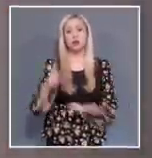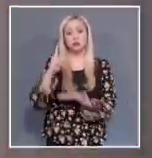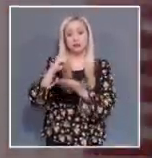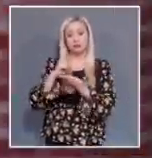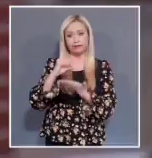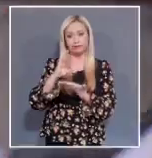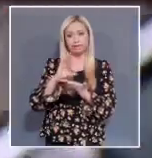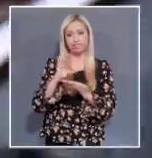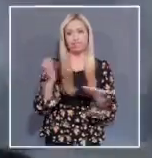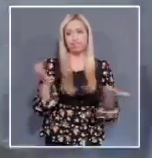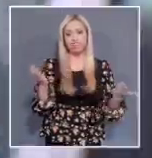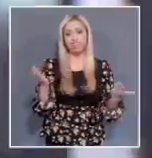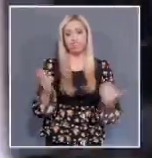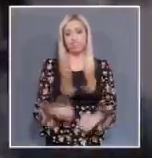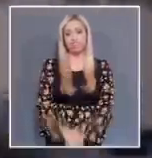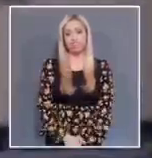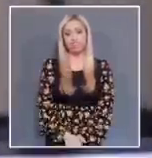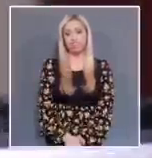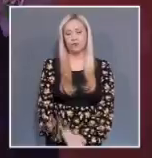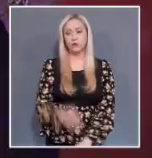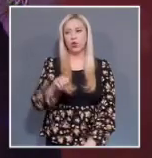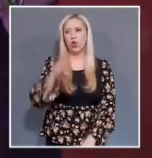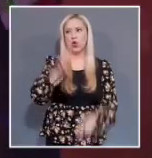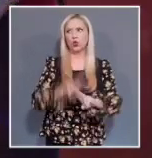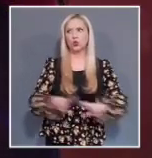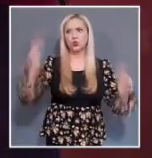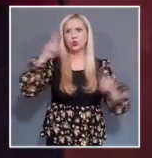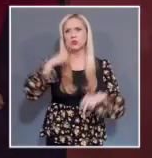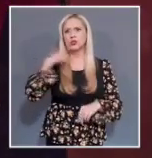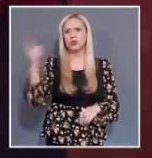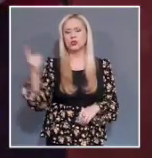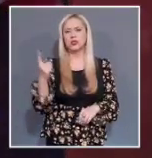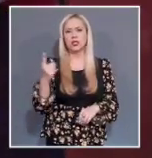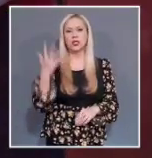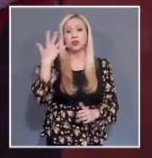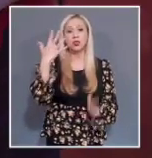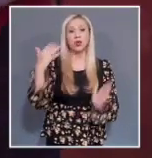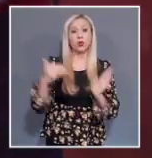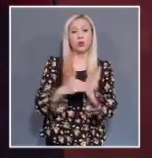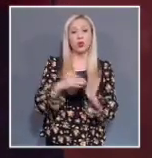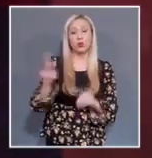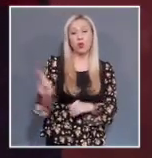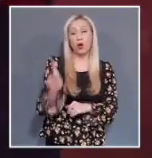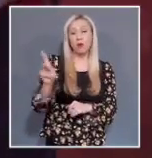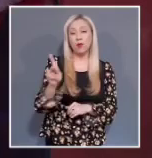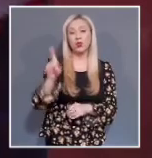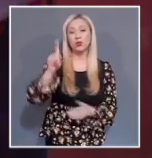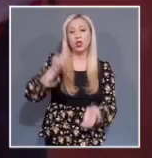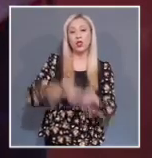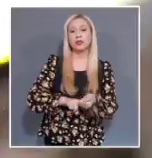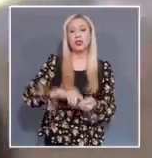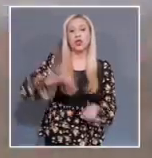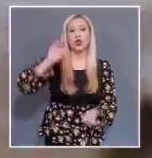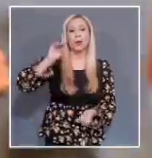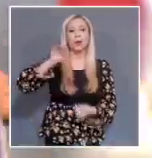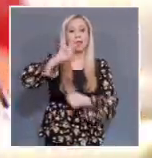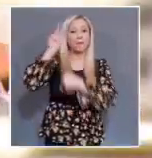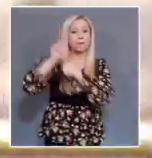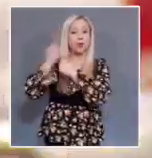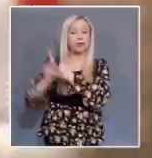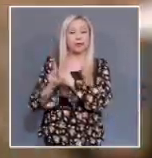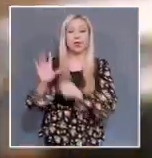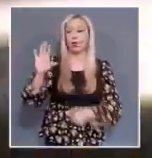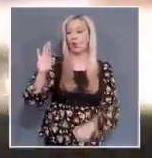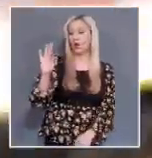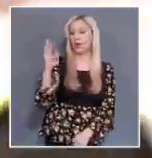Naciones Unidas, en el mundo existen 5,000 pueblos en más de 90 países. La UNESCO estima que el 43% de las más de 6,000 lenguas